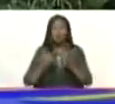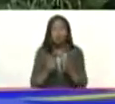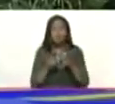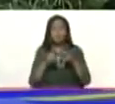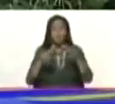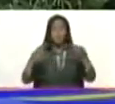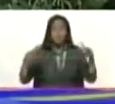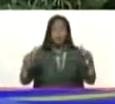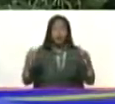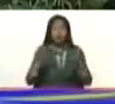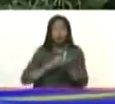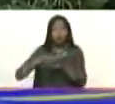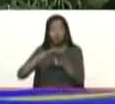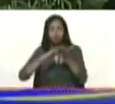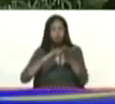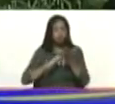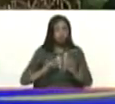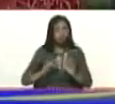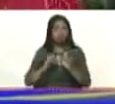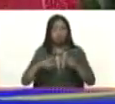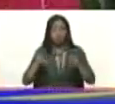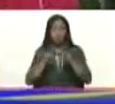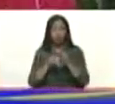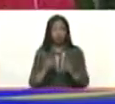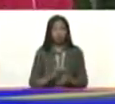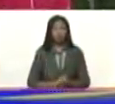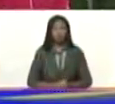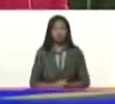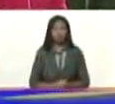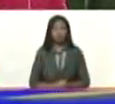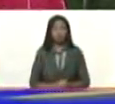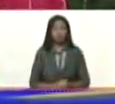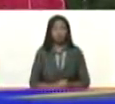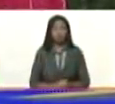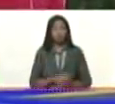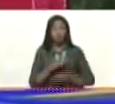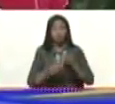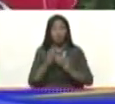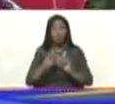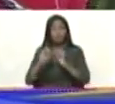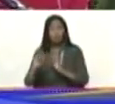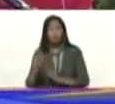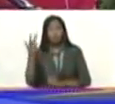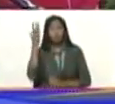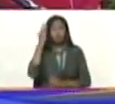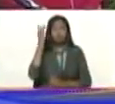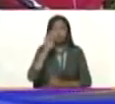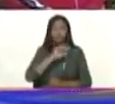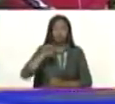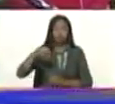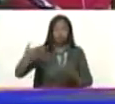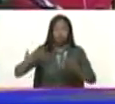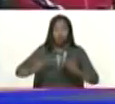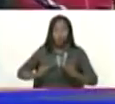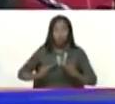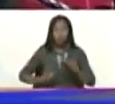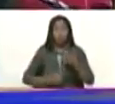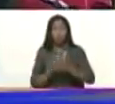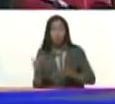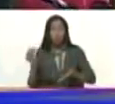expansión y de recuperación permanente. Como ustedes saben, hemos recibido una vez